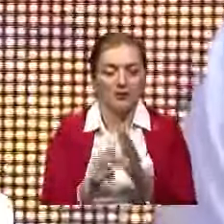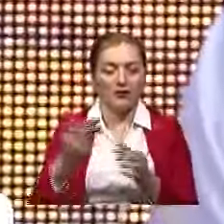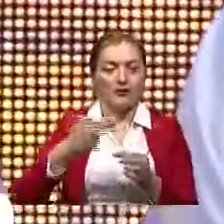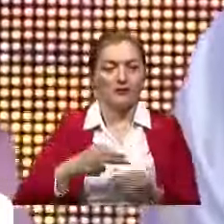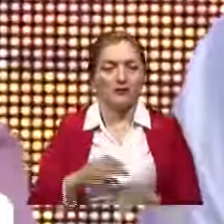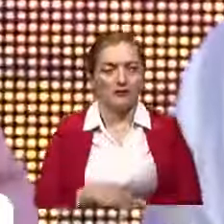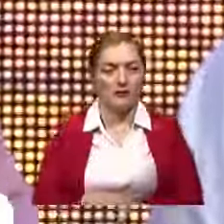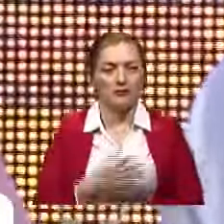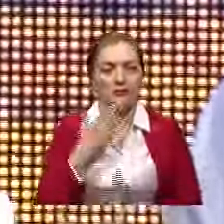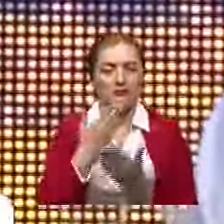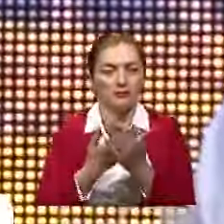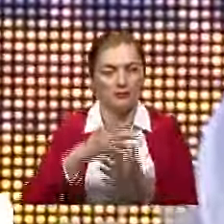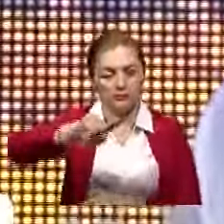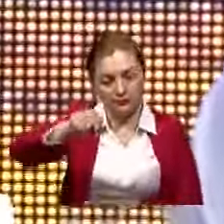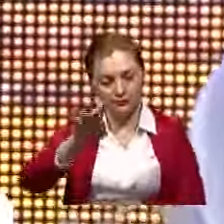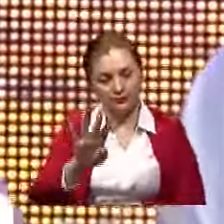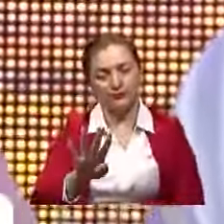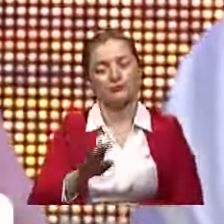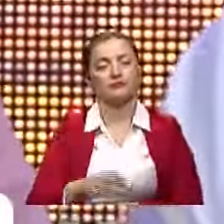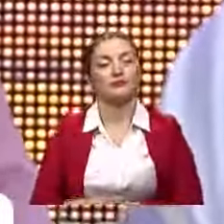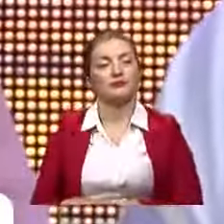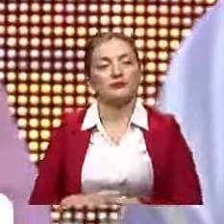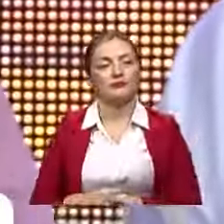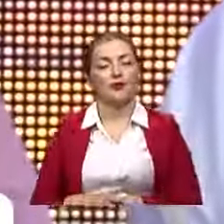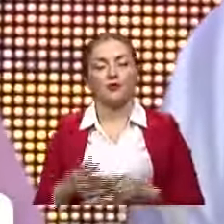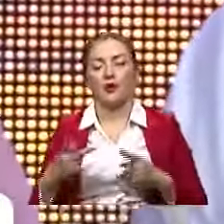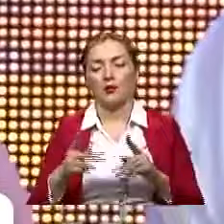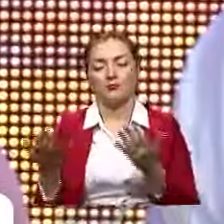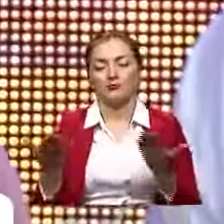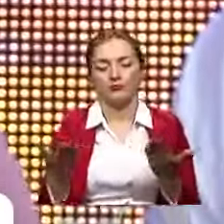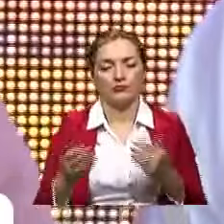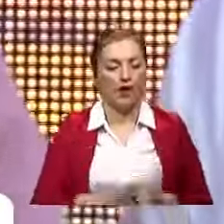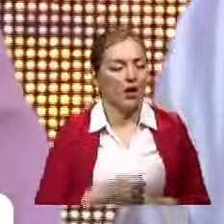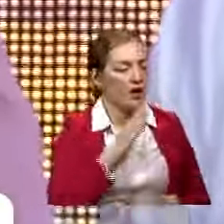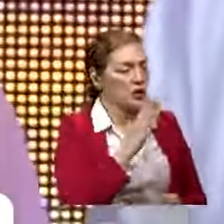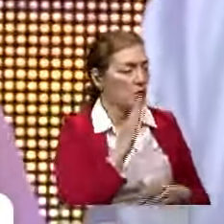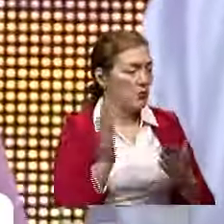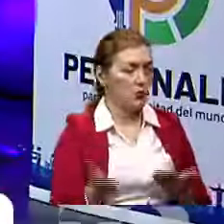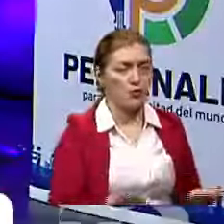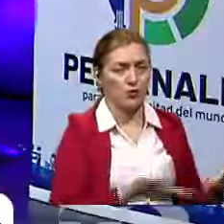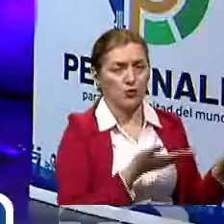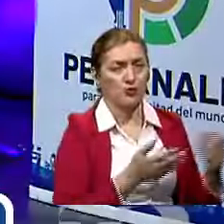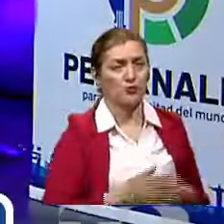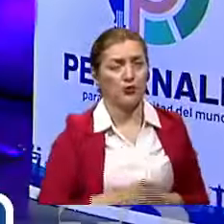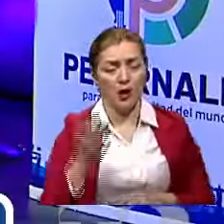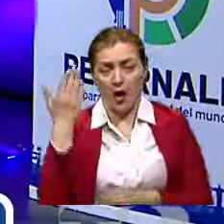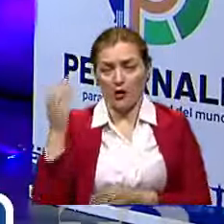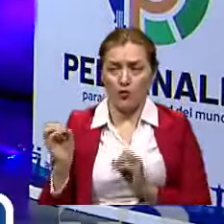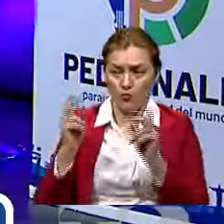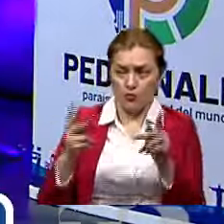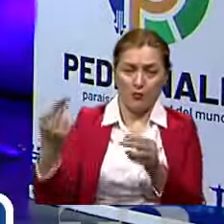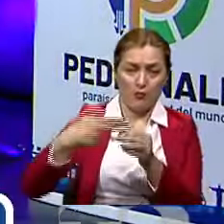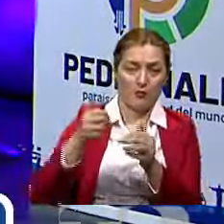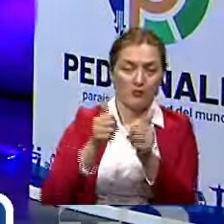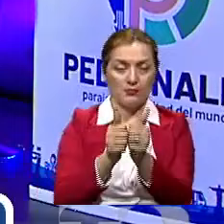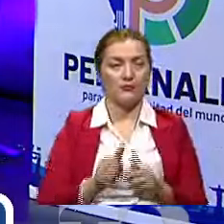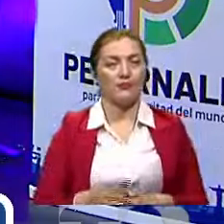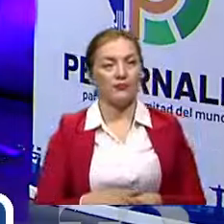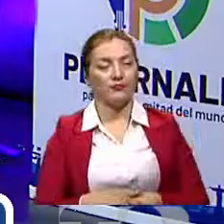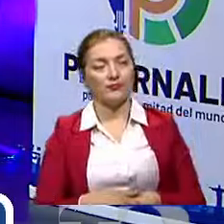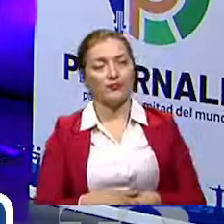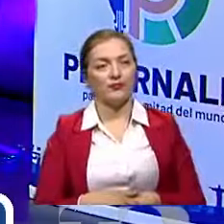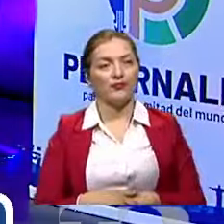participación. Agradecer a Teleamazonas por permitirnos aquí siempre estar aquí, son bienvenidos. A nuestro alcalde por darnos la oportunidad de acompañar. Claro, y